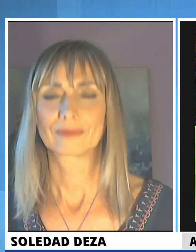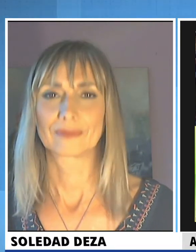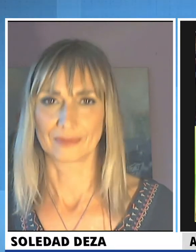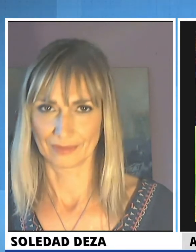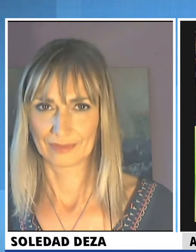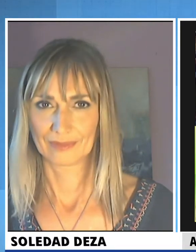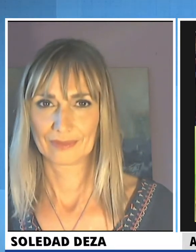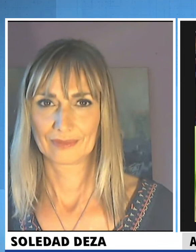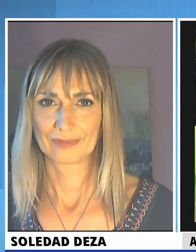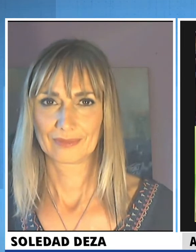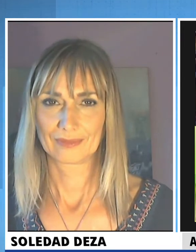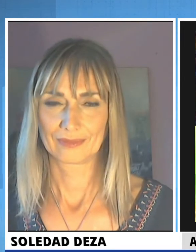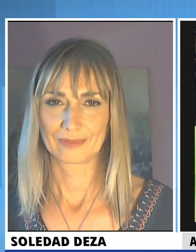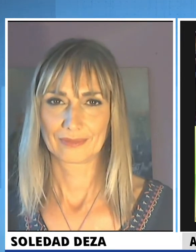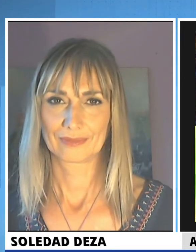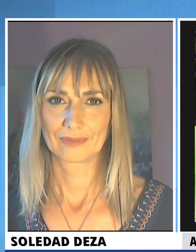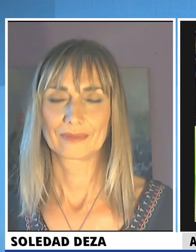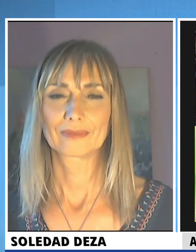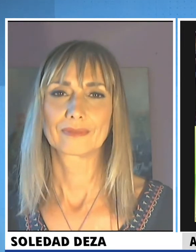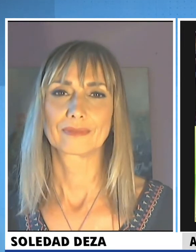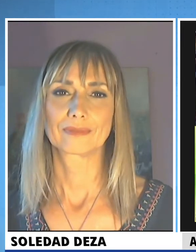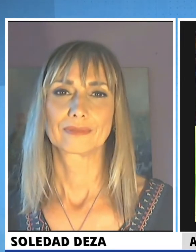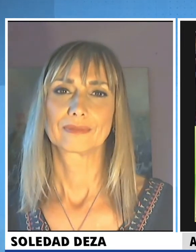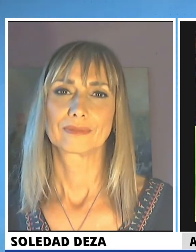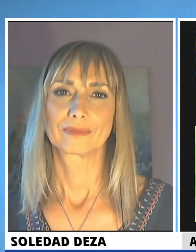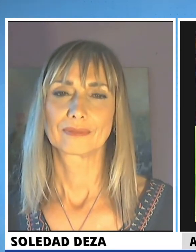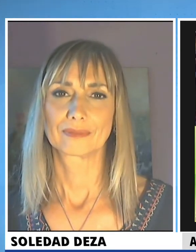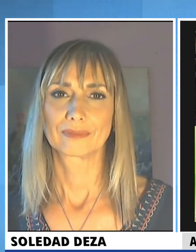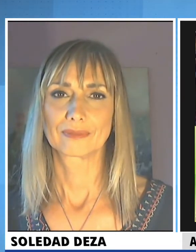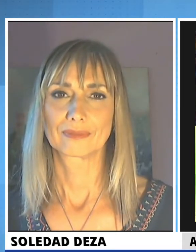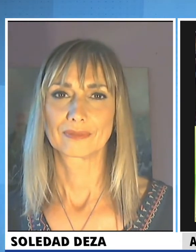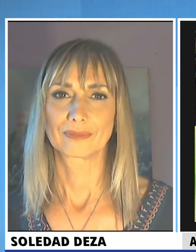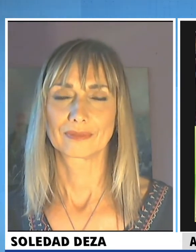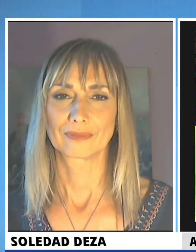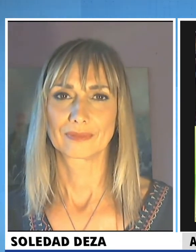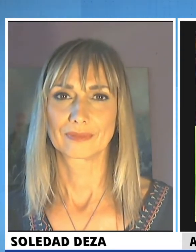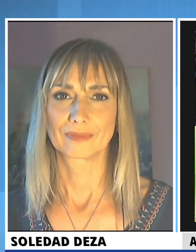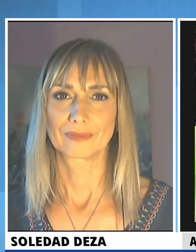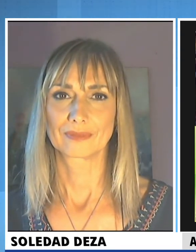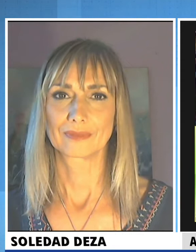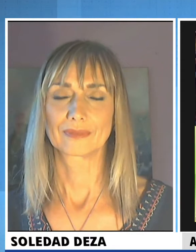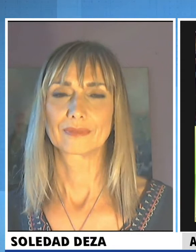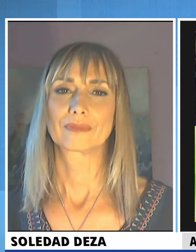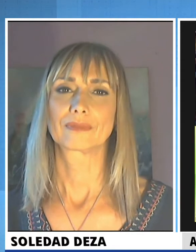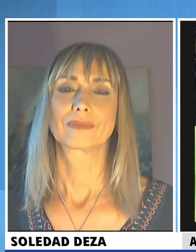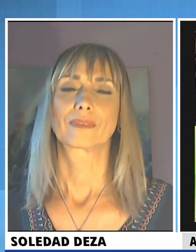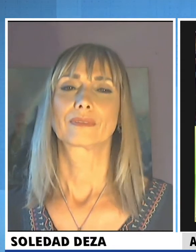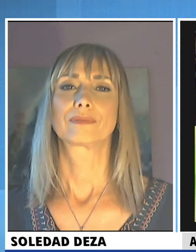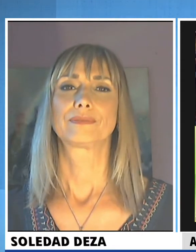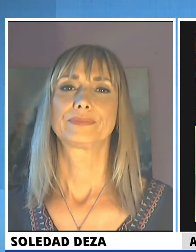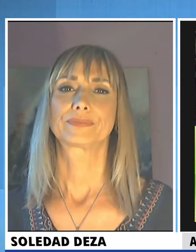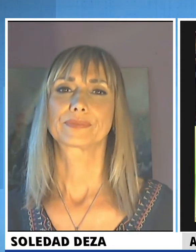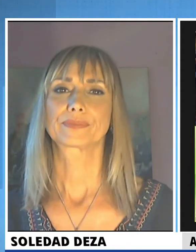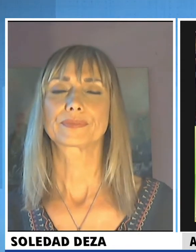que cada localidad, por más lejana que esté, pueda acceder o tenga un lugar donde pueda